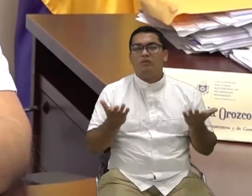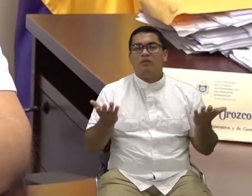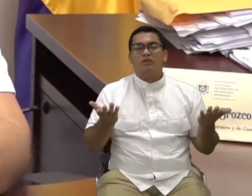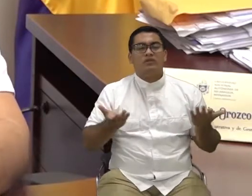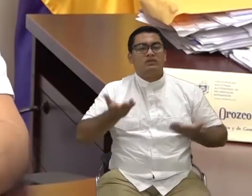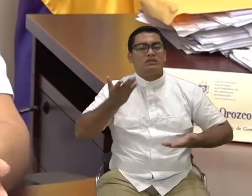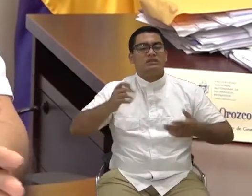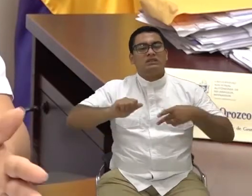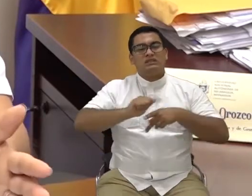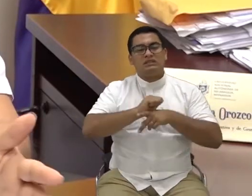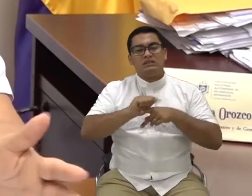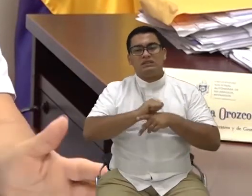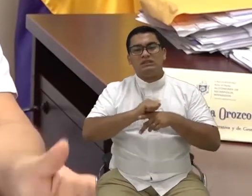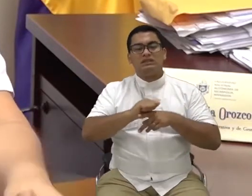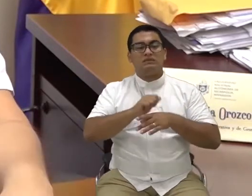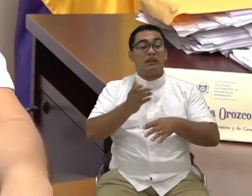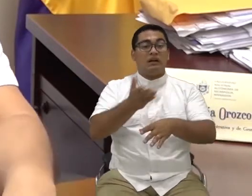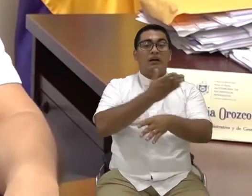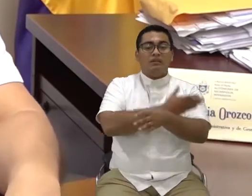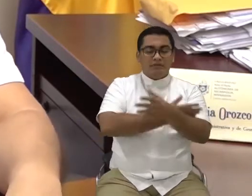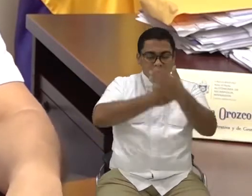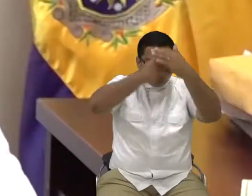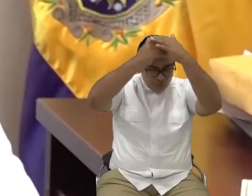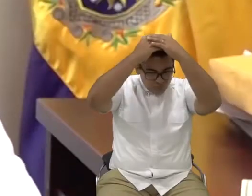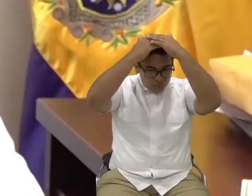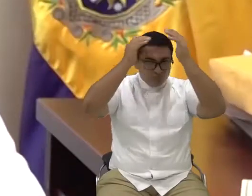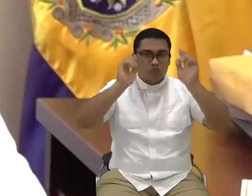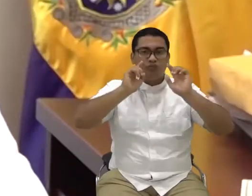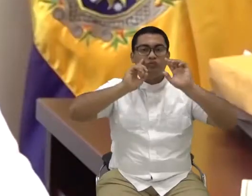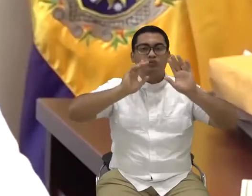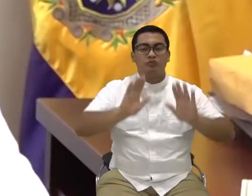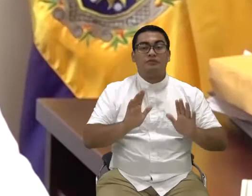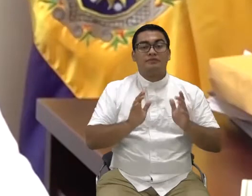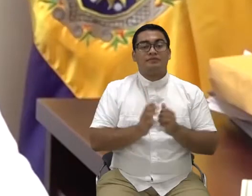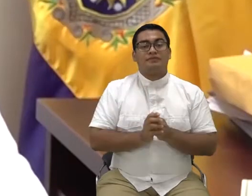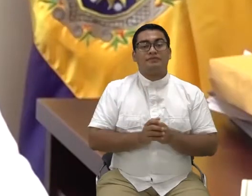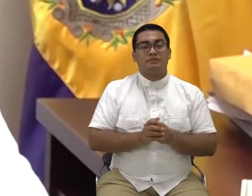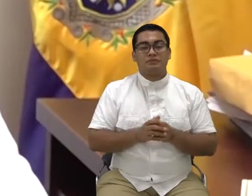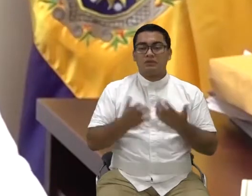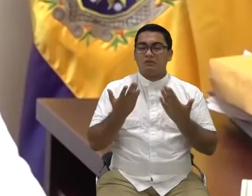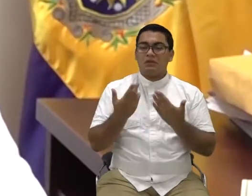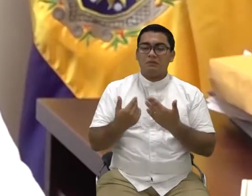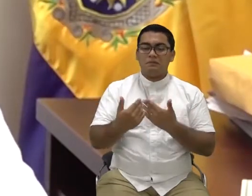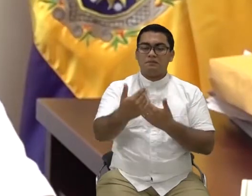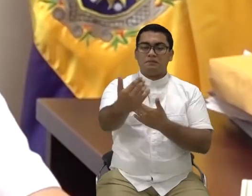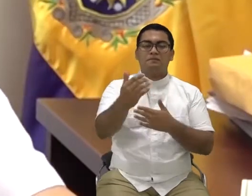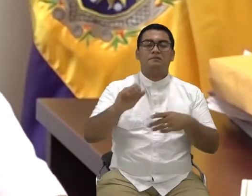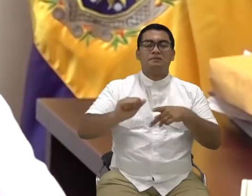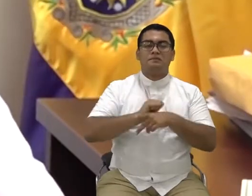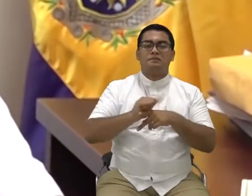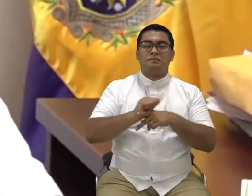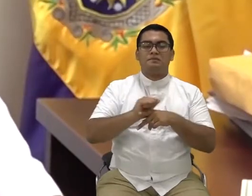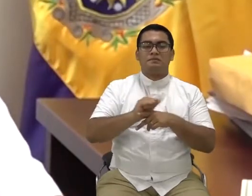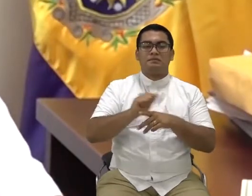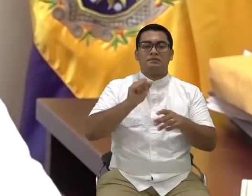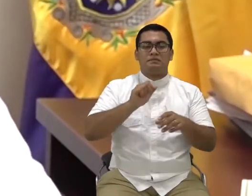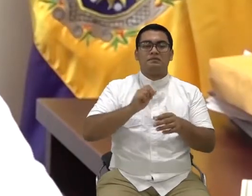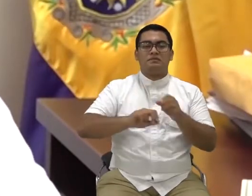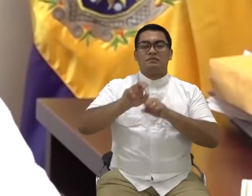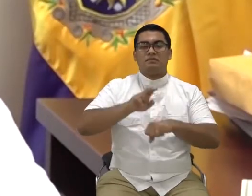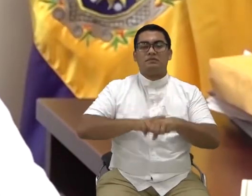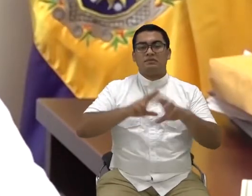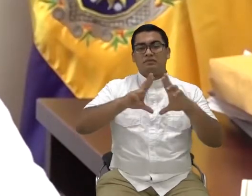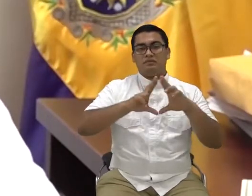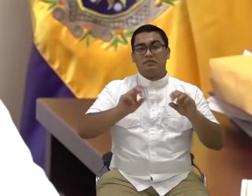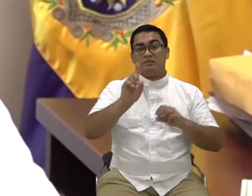En los momentos de los simulacros que nosotros hacemos. Ahorita casualmente ya nos estamos preparando para el próximo simulacro,